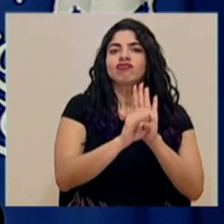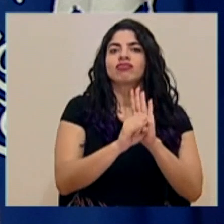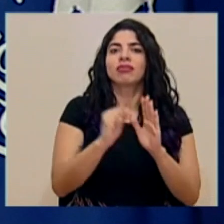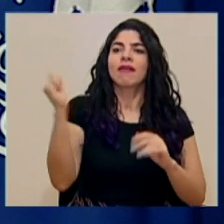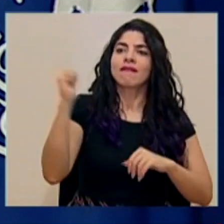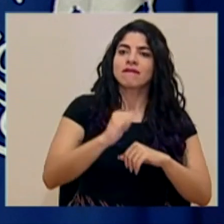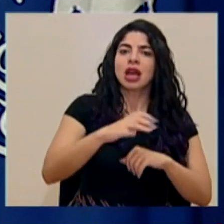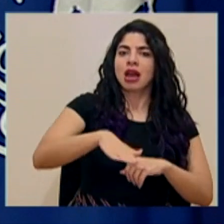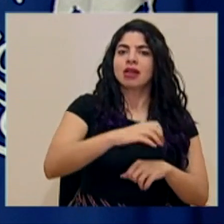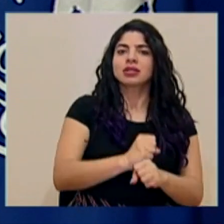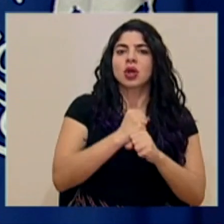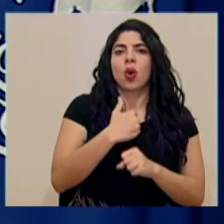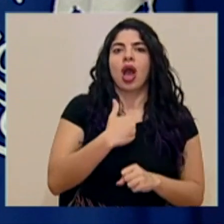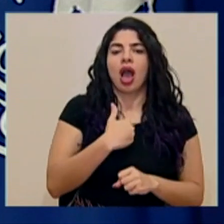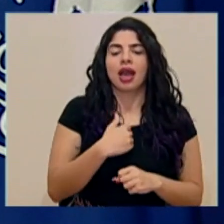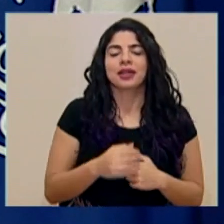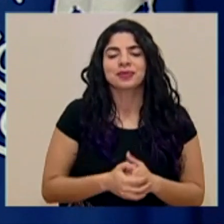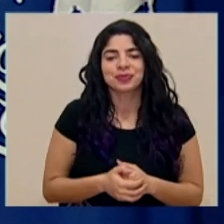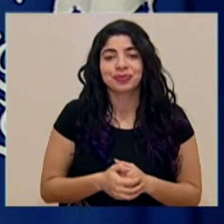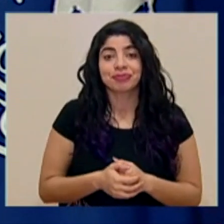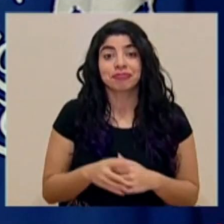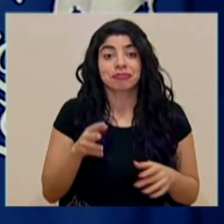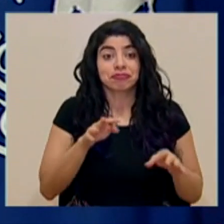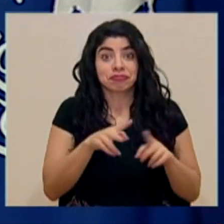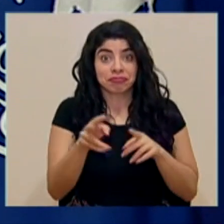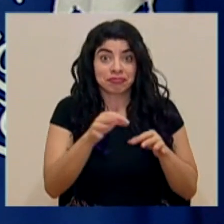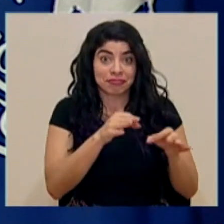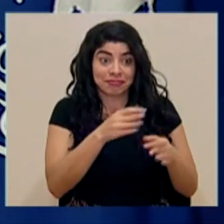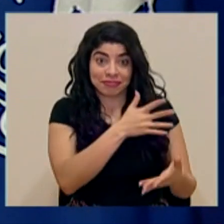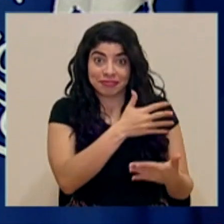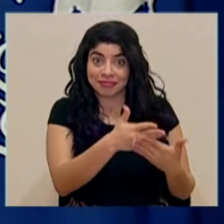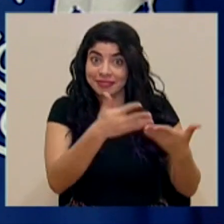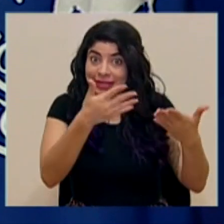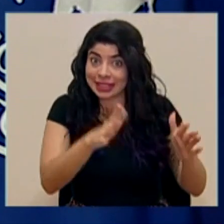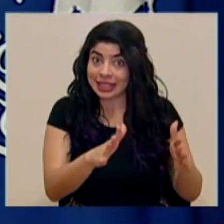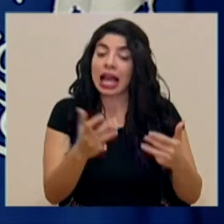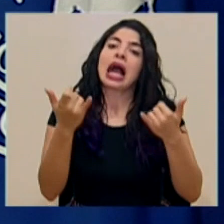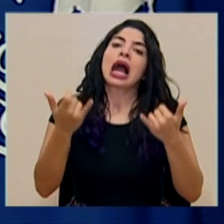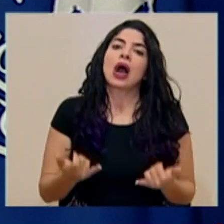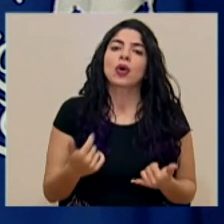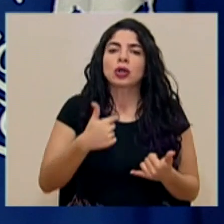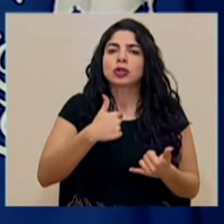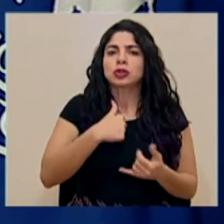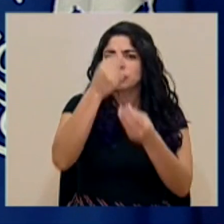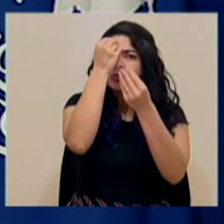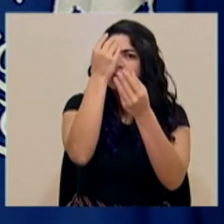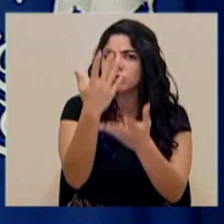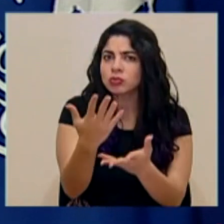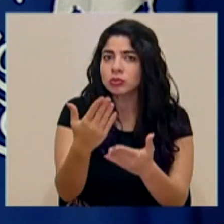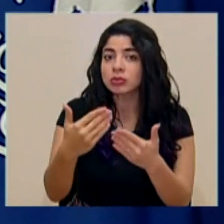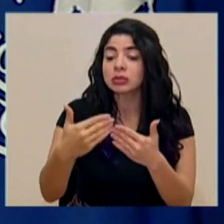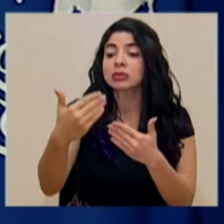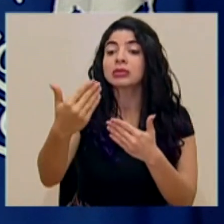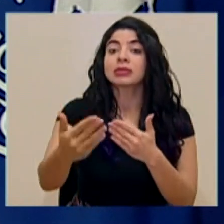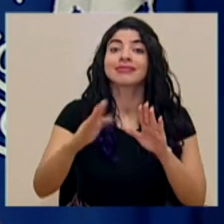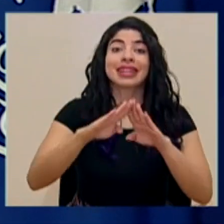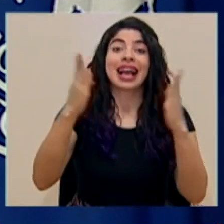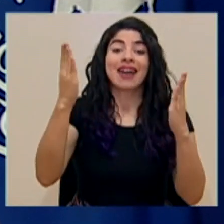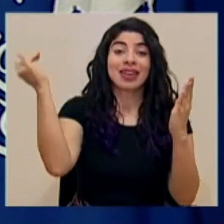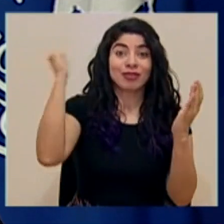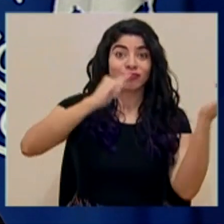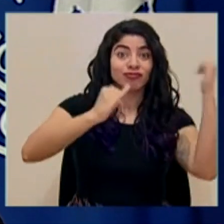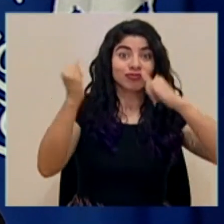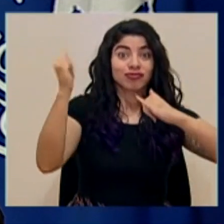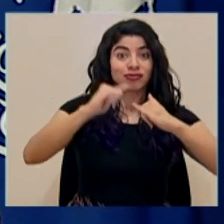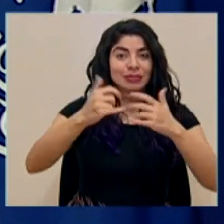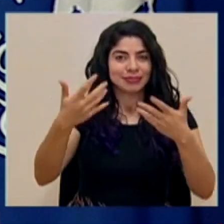Con esta introducción me permito entonces comunicar que de cara a la apertura aérea